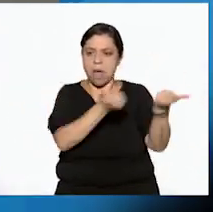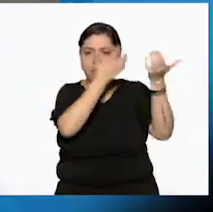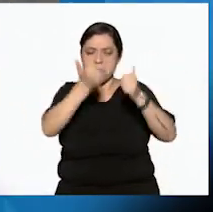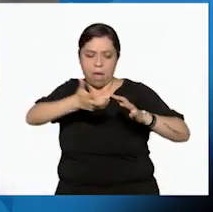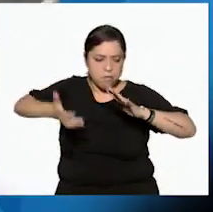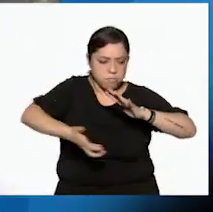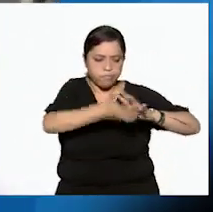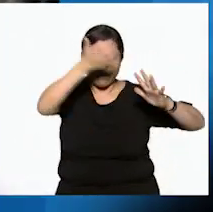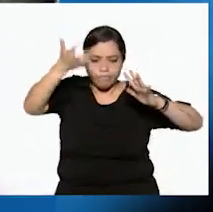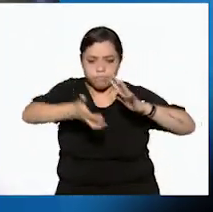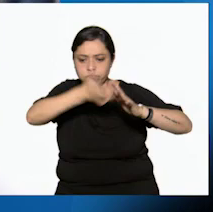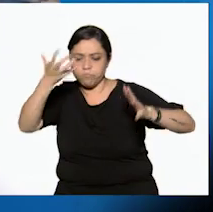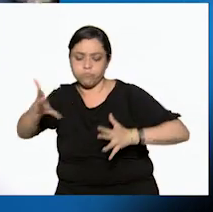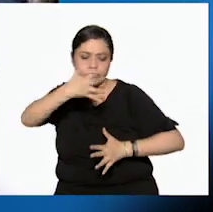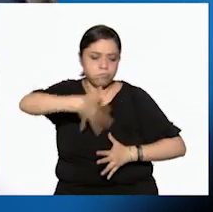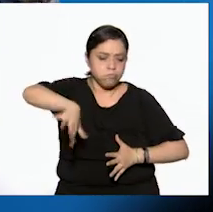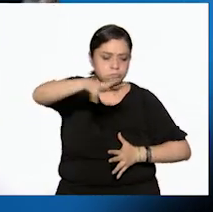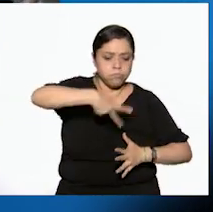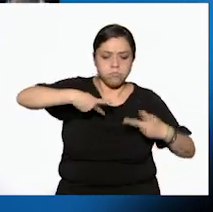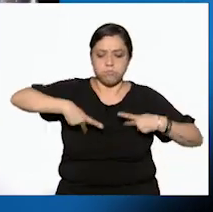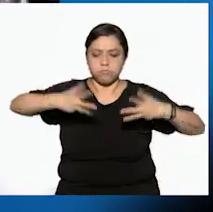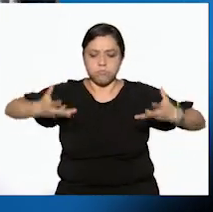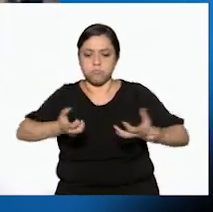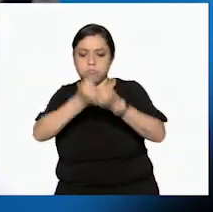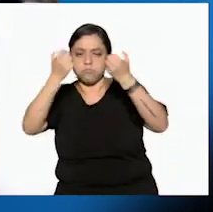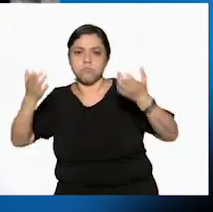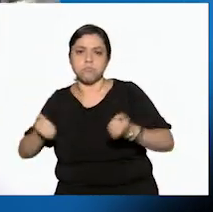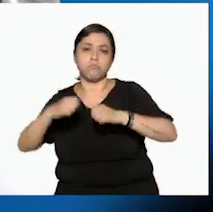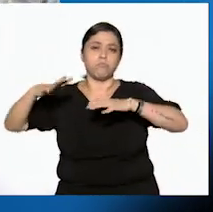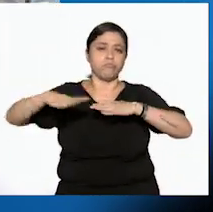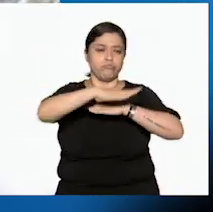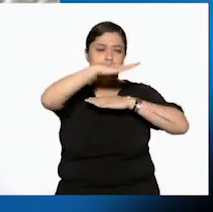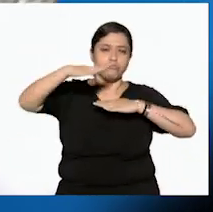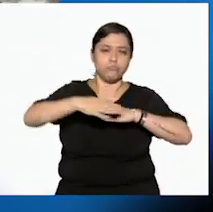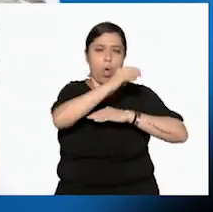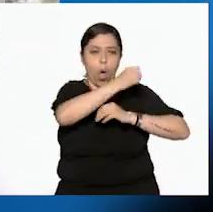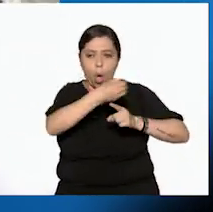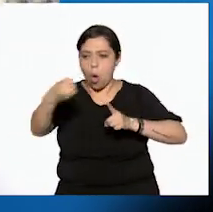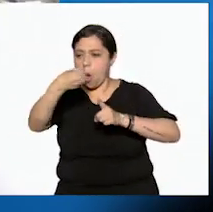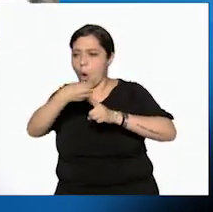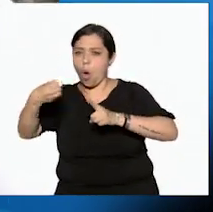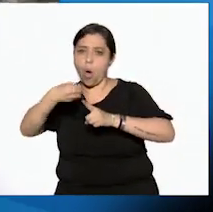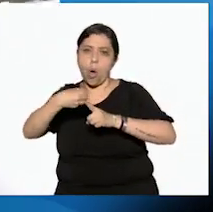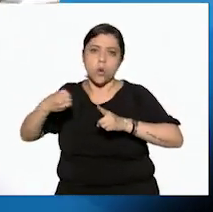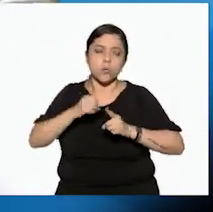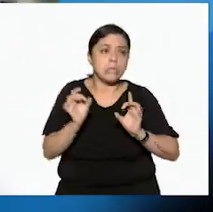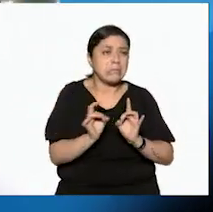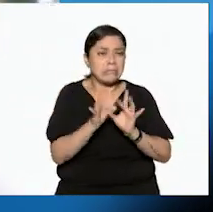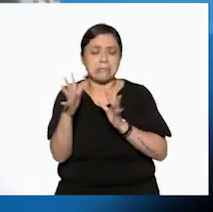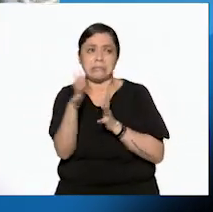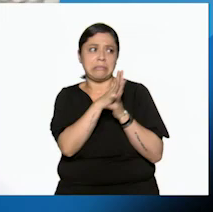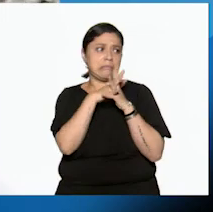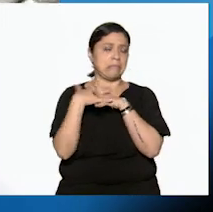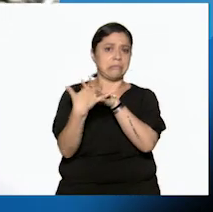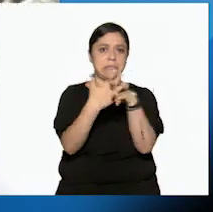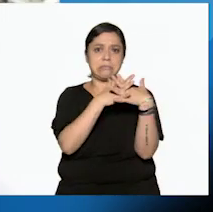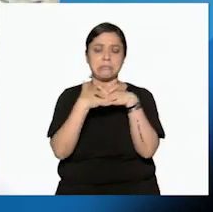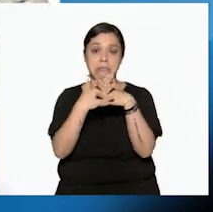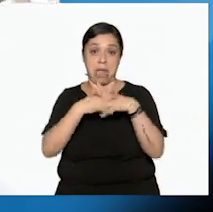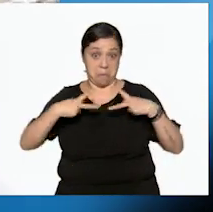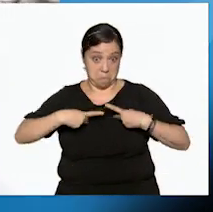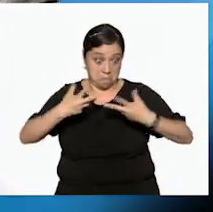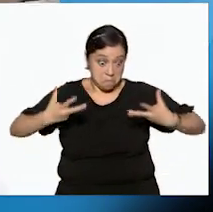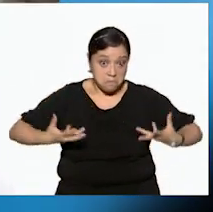buscar sobrevivientes, a dirigir el tráfico y a organizar a una ciudad amenazada por el caos. Los